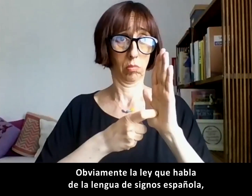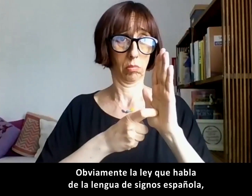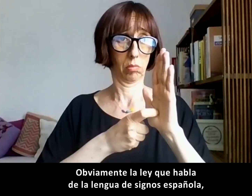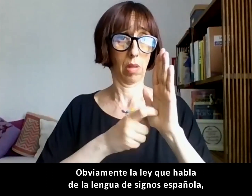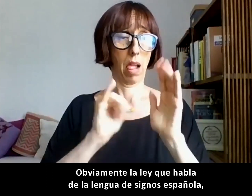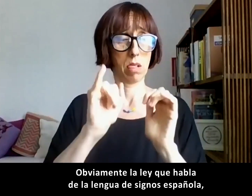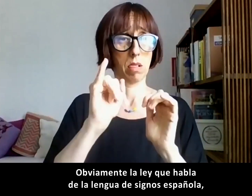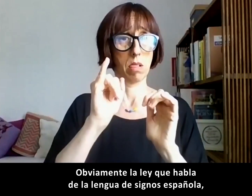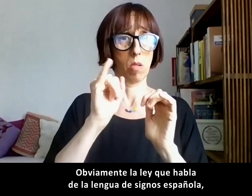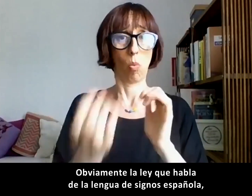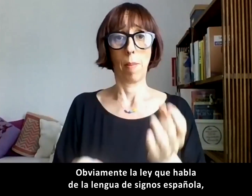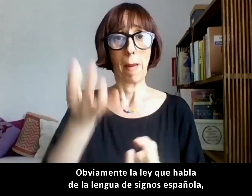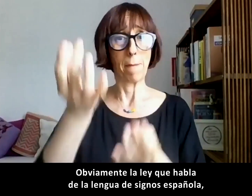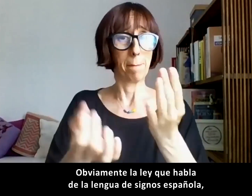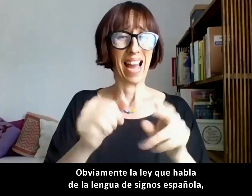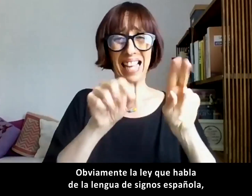Obviamente, la ley